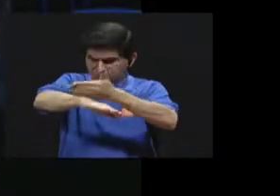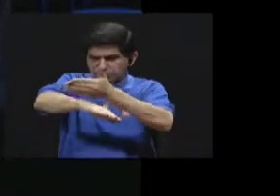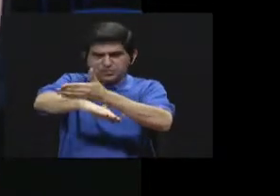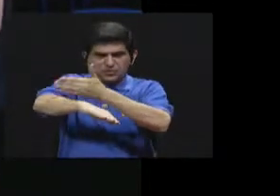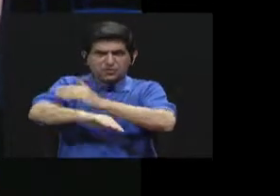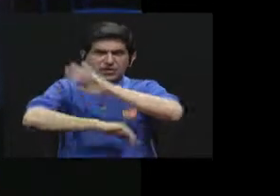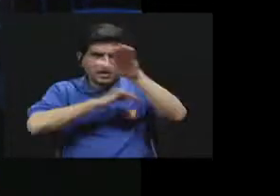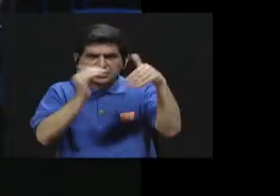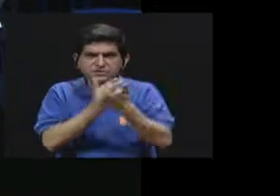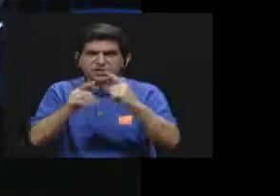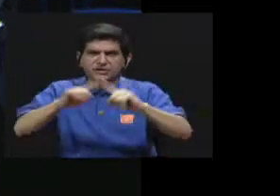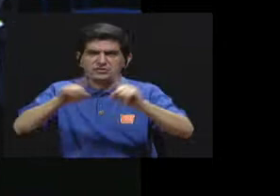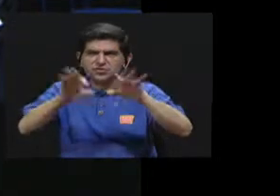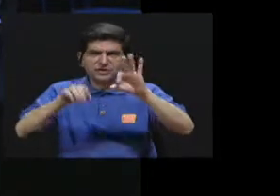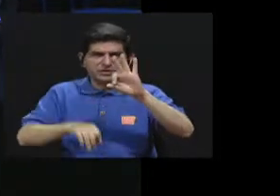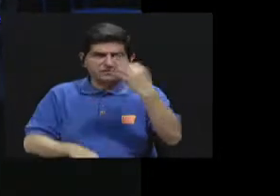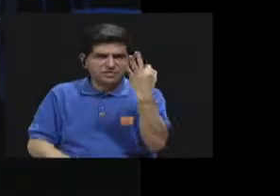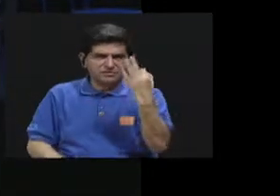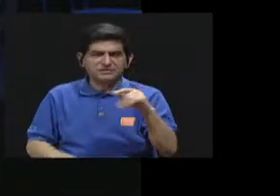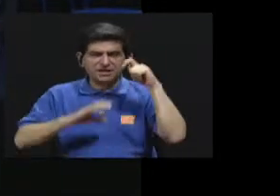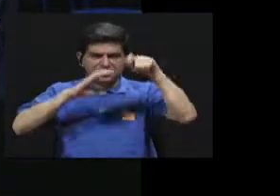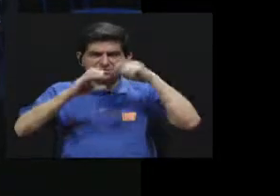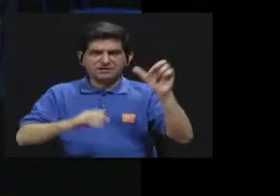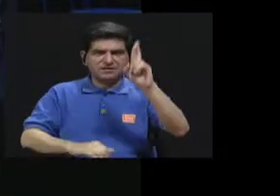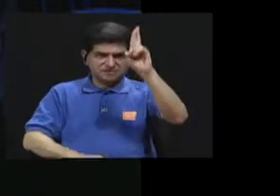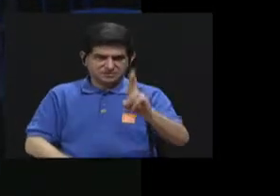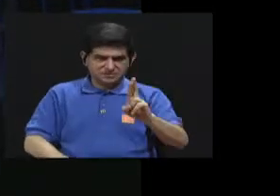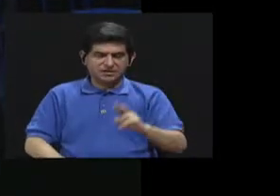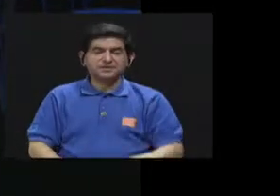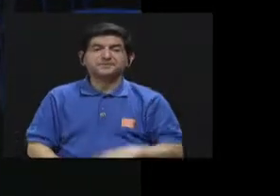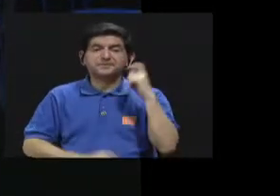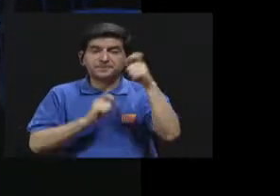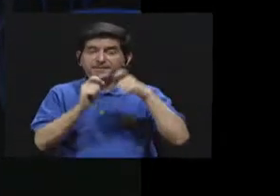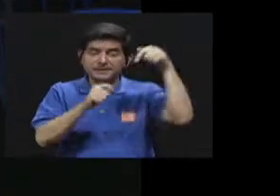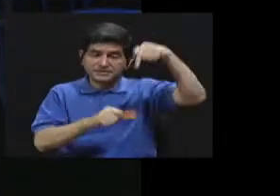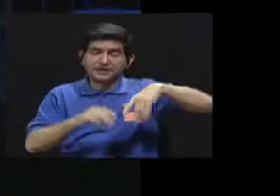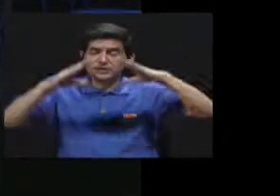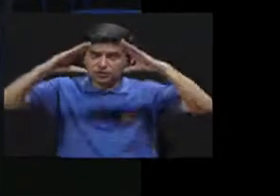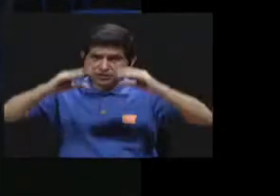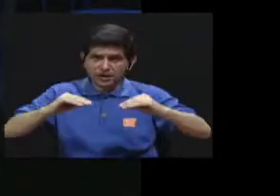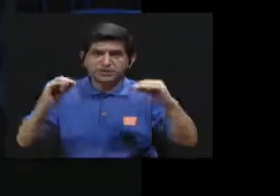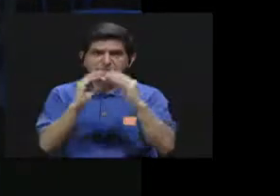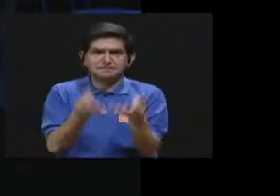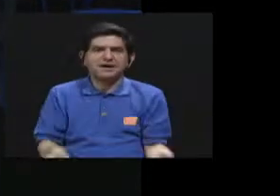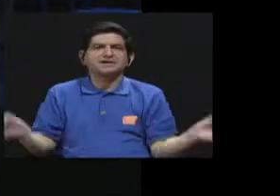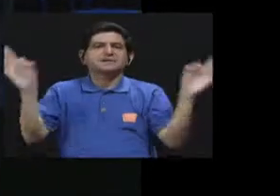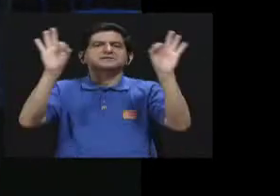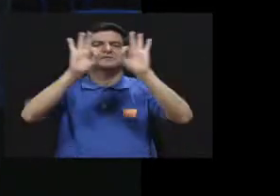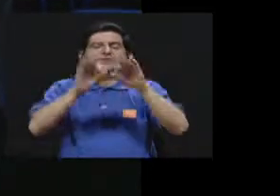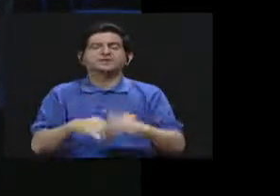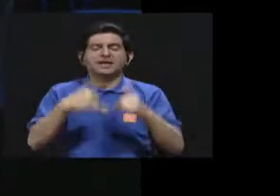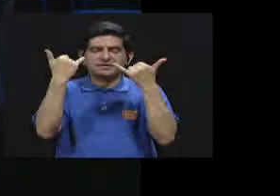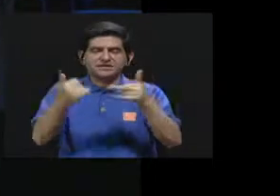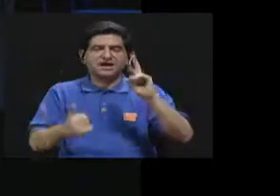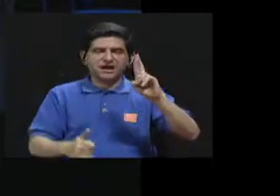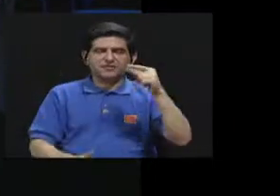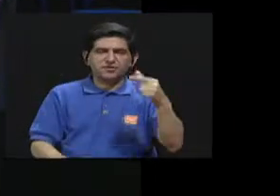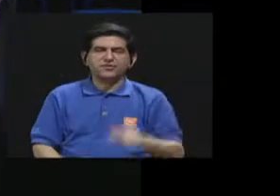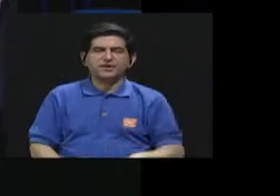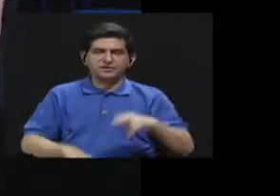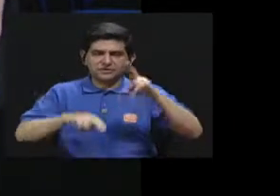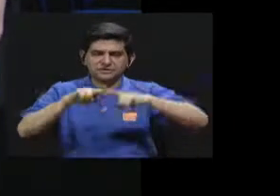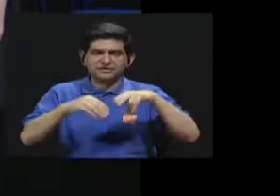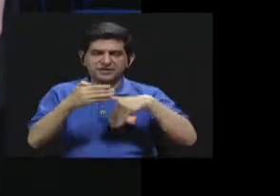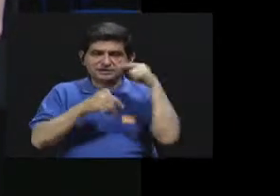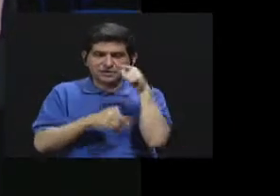independiente. Entonces creo que es muy lindo porque estamos viviendo un crecimiento en todos los aspectos del cine costarricense.